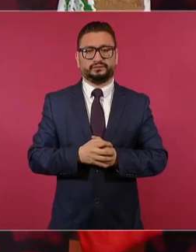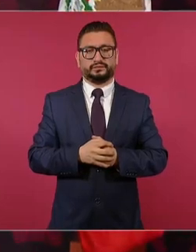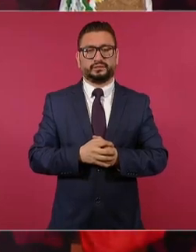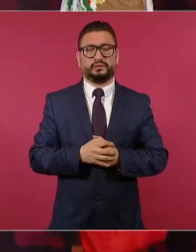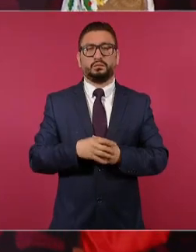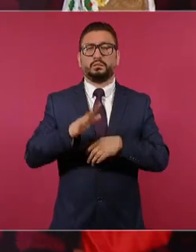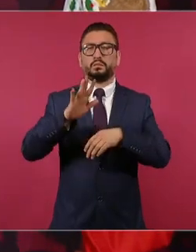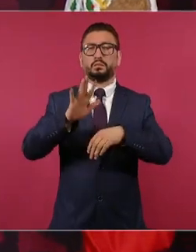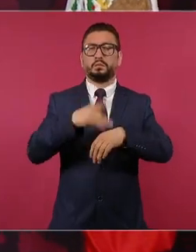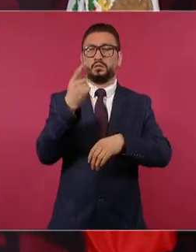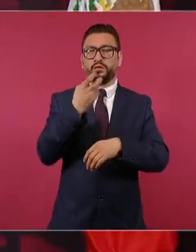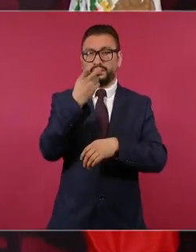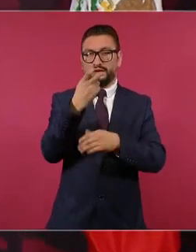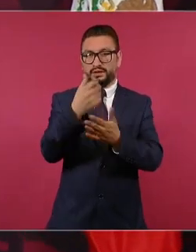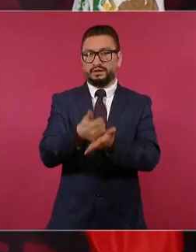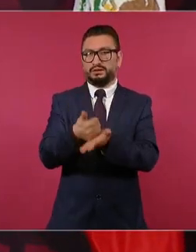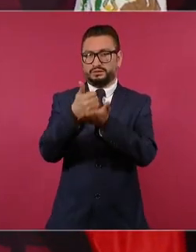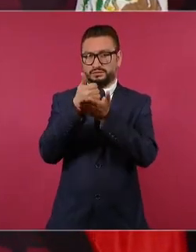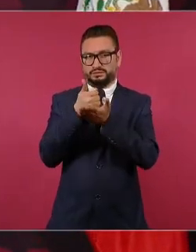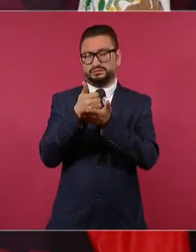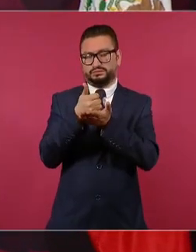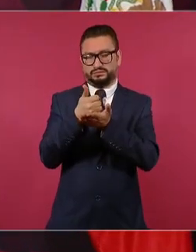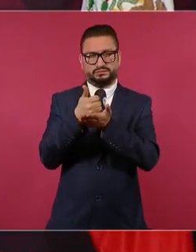eso va a ayudar